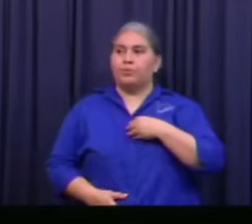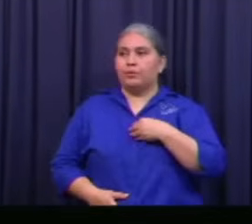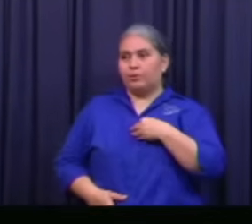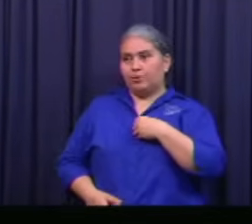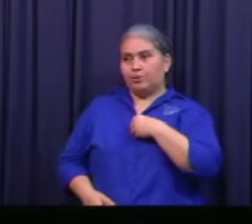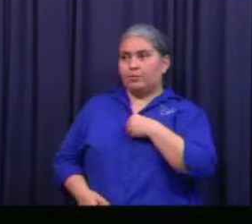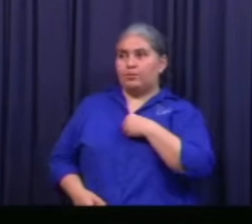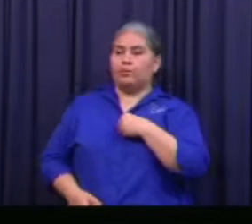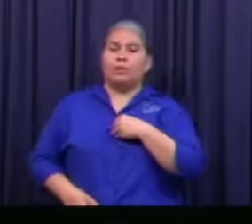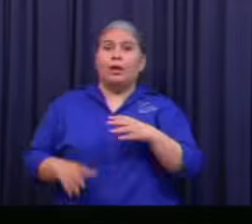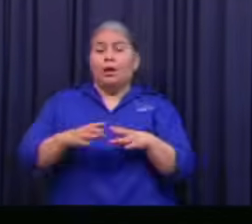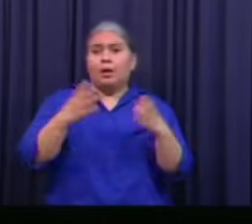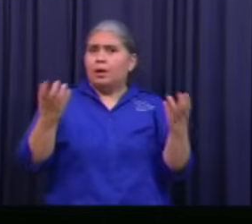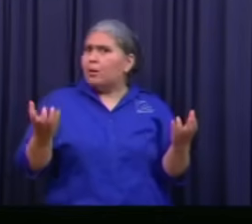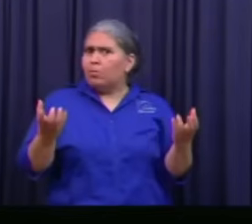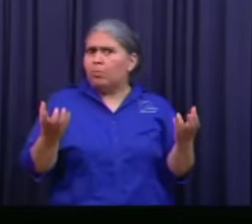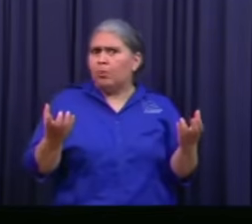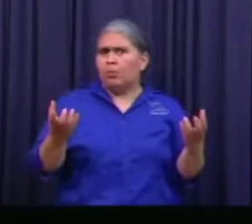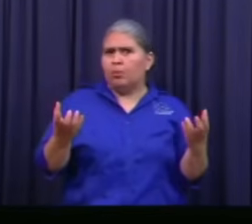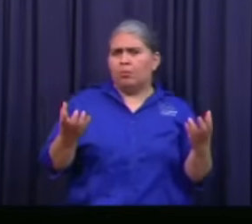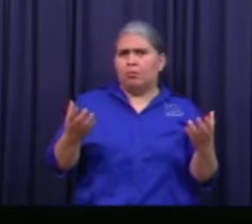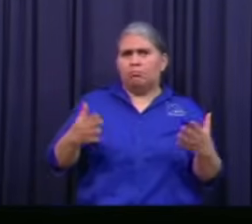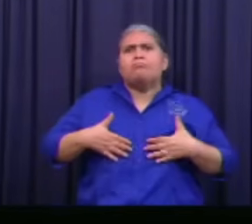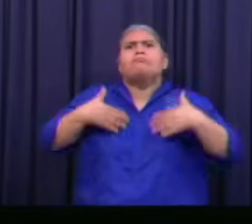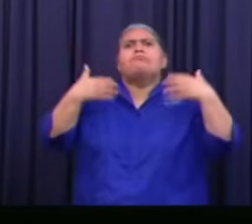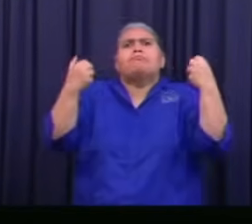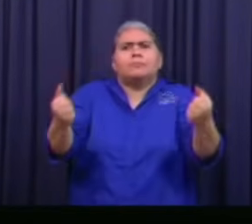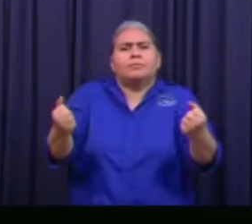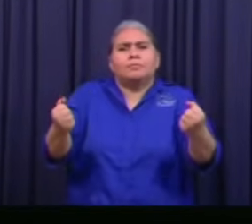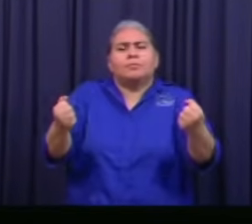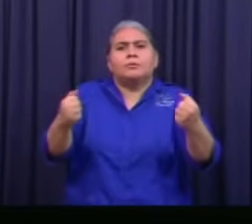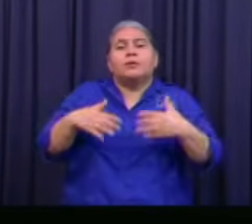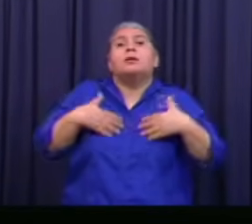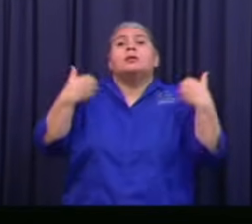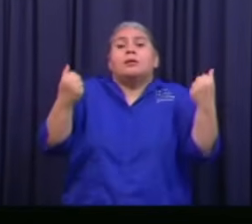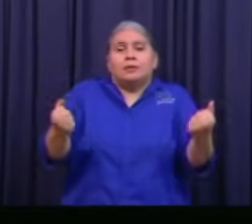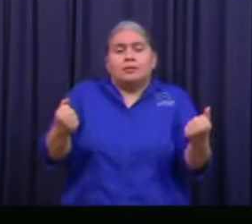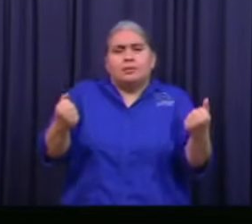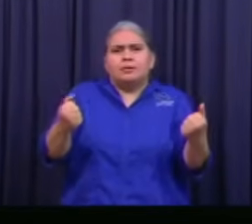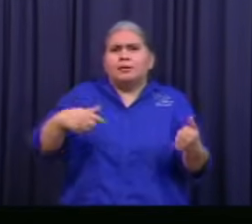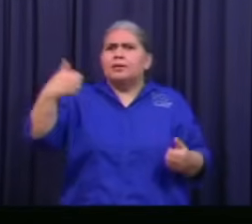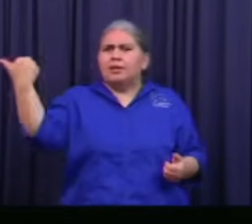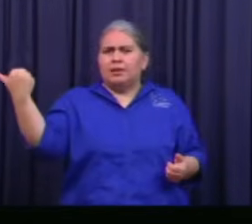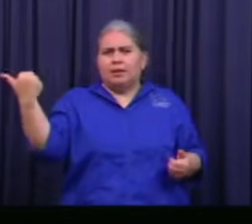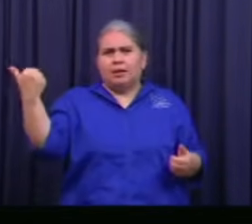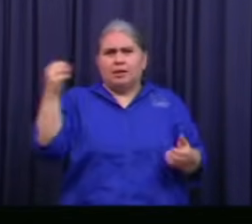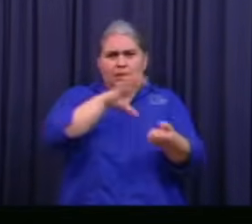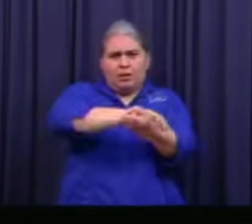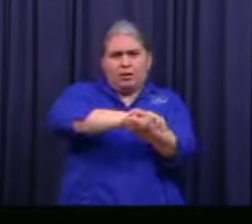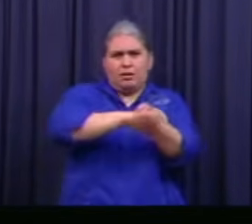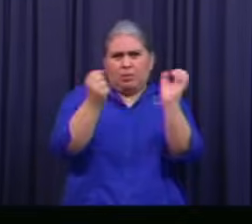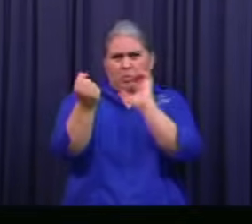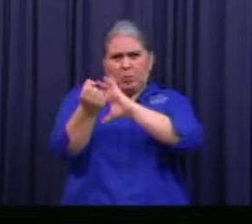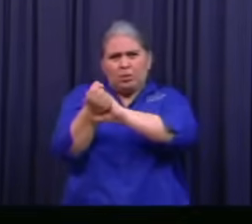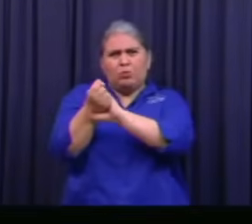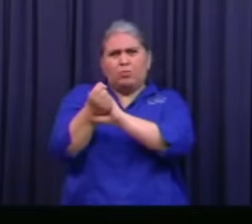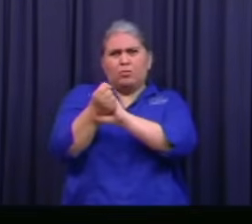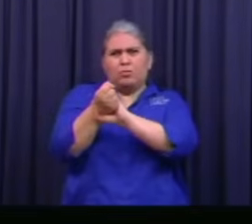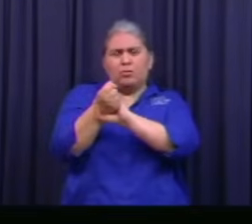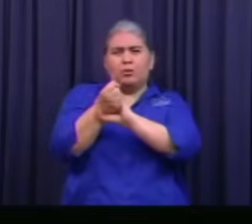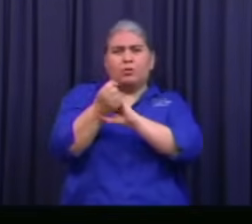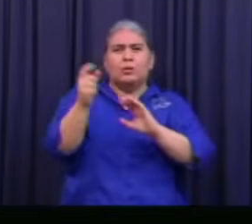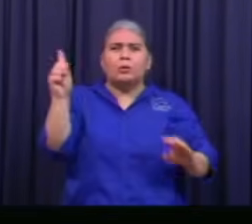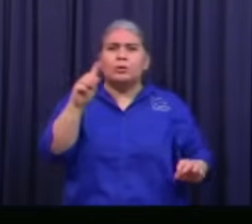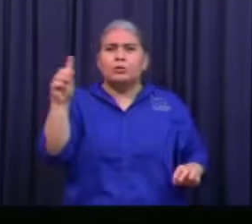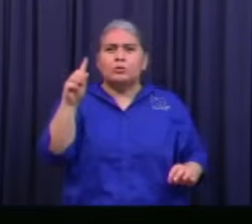judíos que que escaparon y que sobrevivieron a la cautividad allá en Jerusalén y me